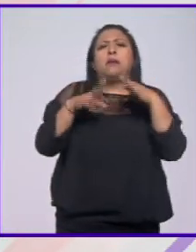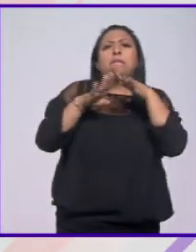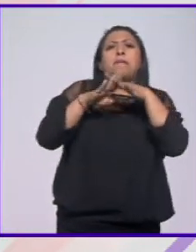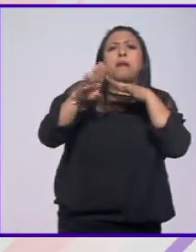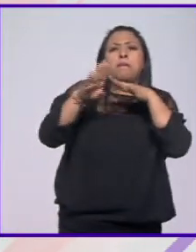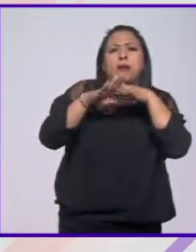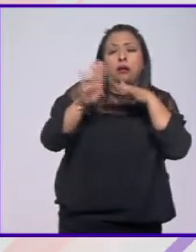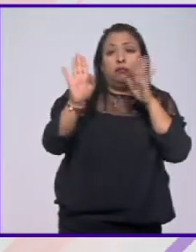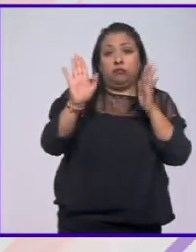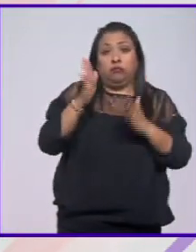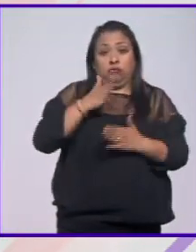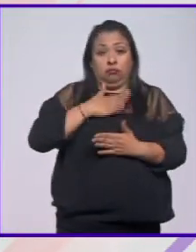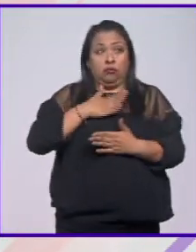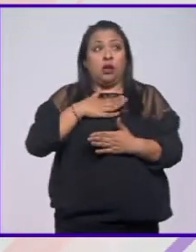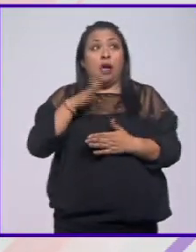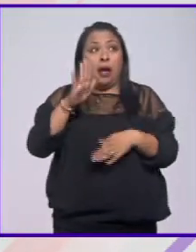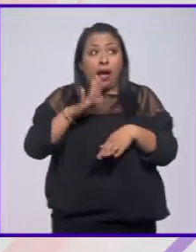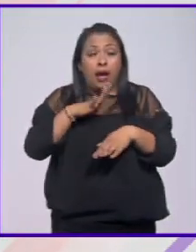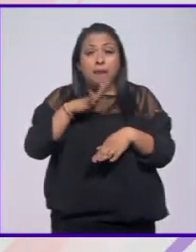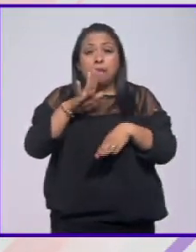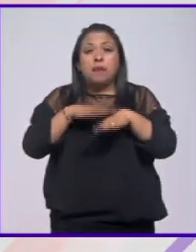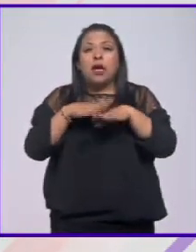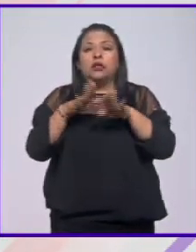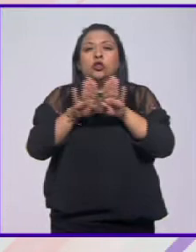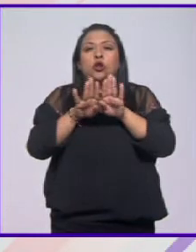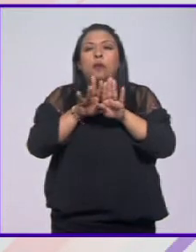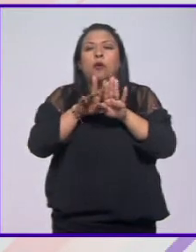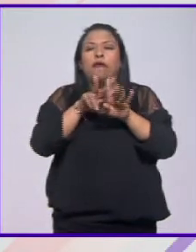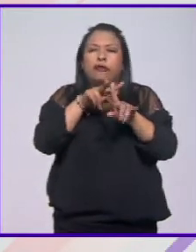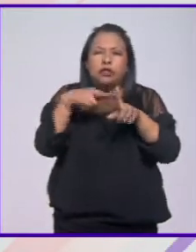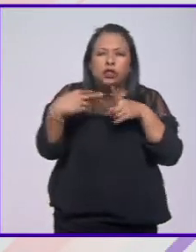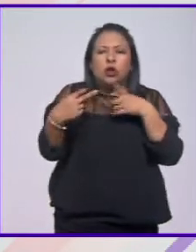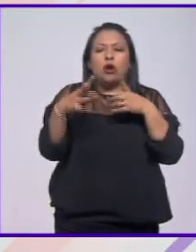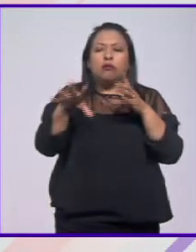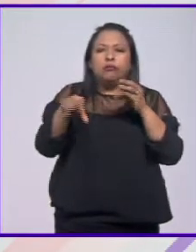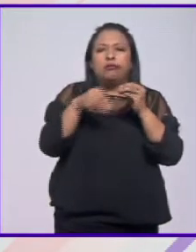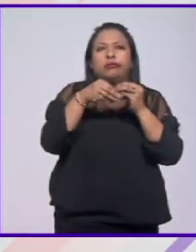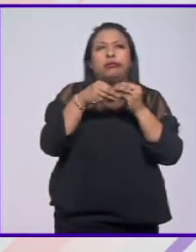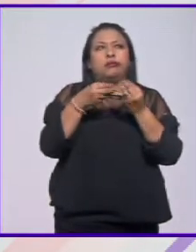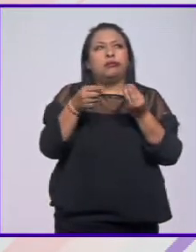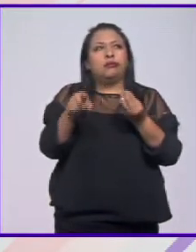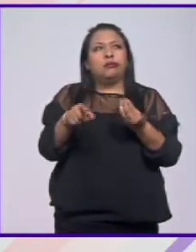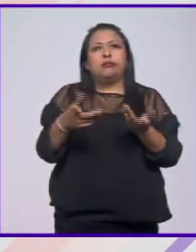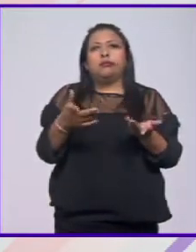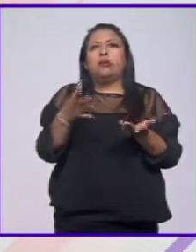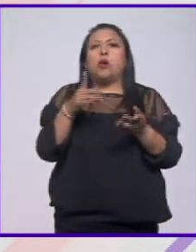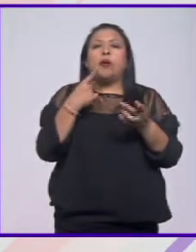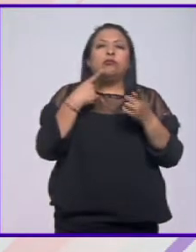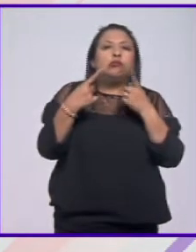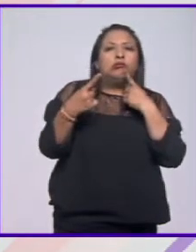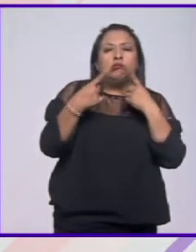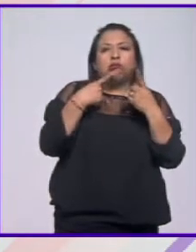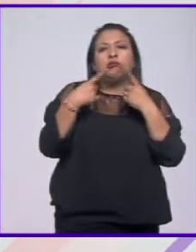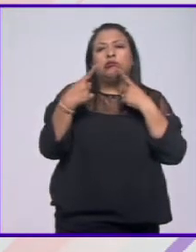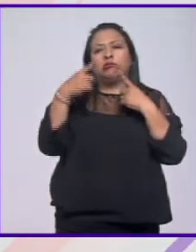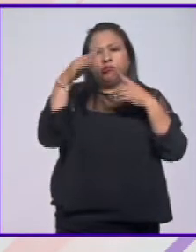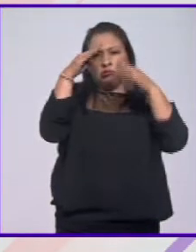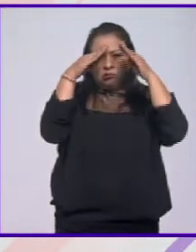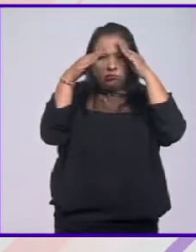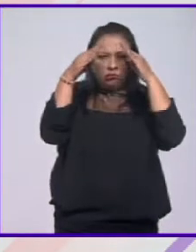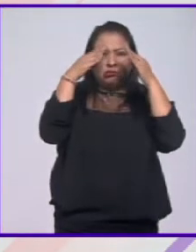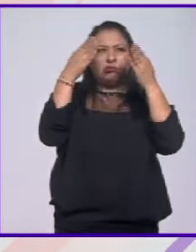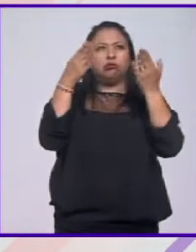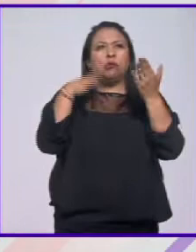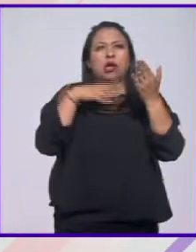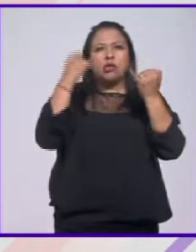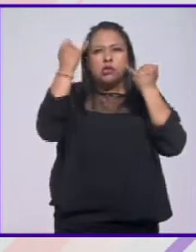hemos ampliado el espectro, hemos incluido el debate, el pensamiento, la